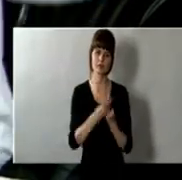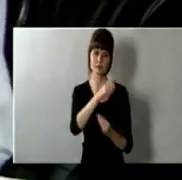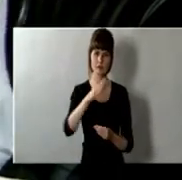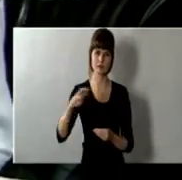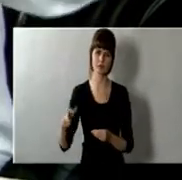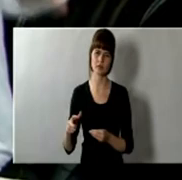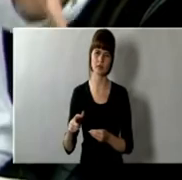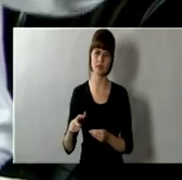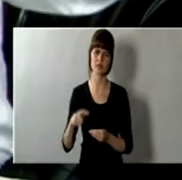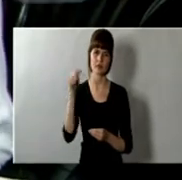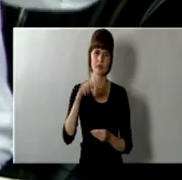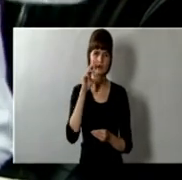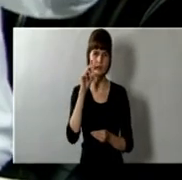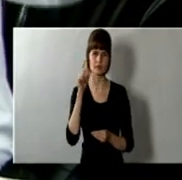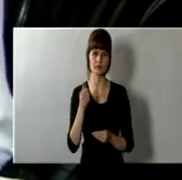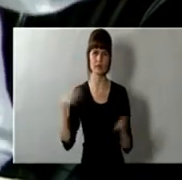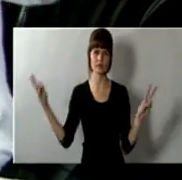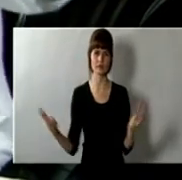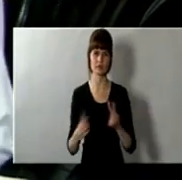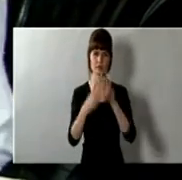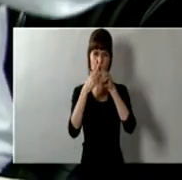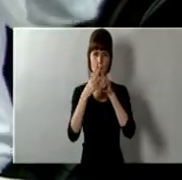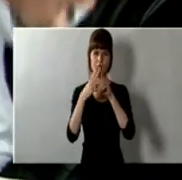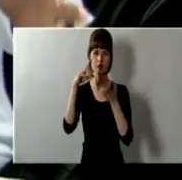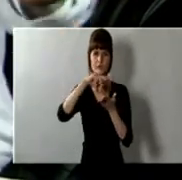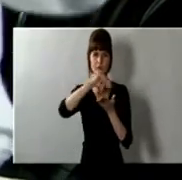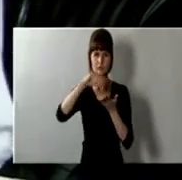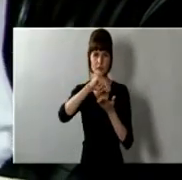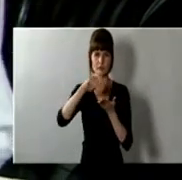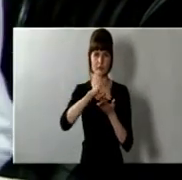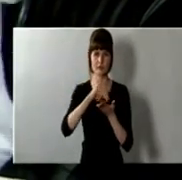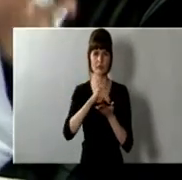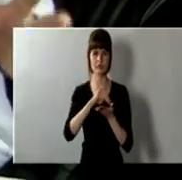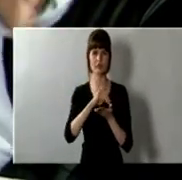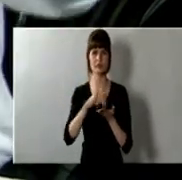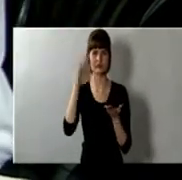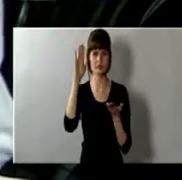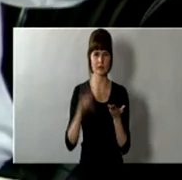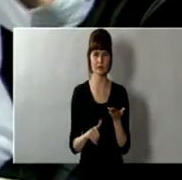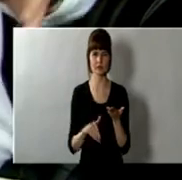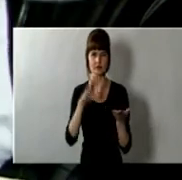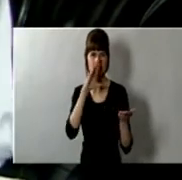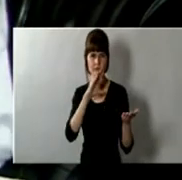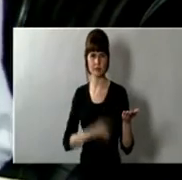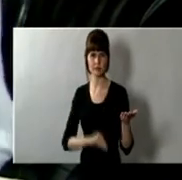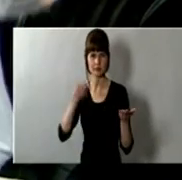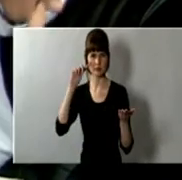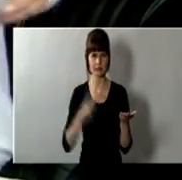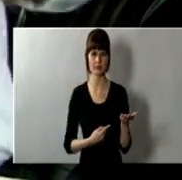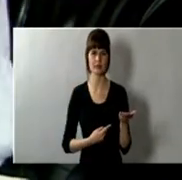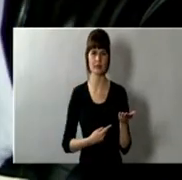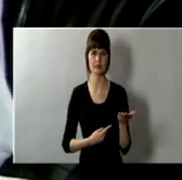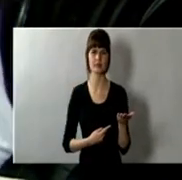hermanas En este día Hoy se encuentran Con su sal insípida Con sus vidas espirituales Apagadas Con sus vidas